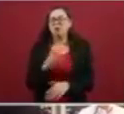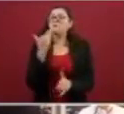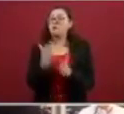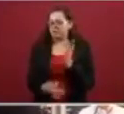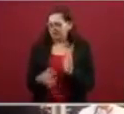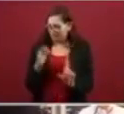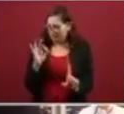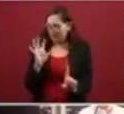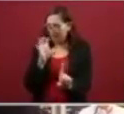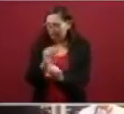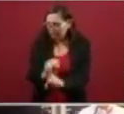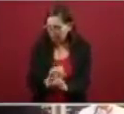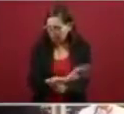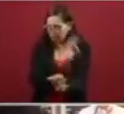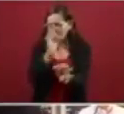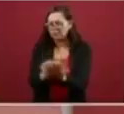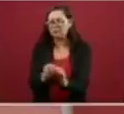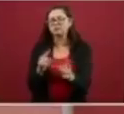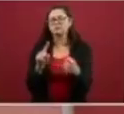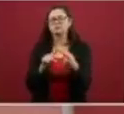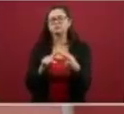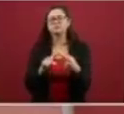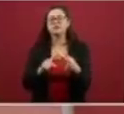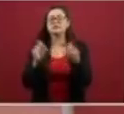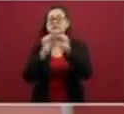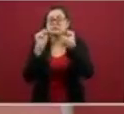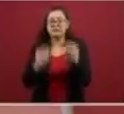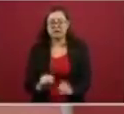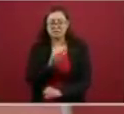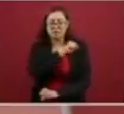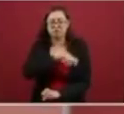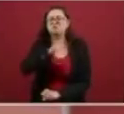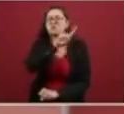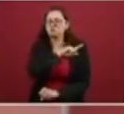cumpla, falta mejorar el sistema de salud.